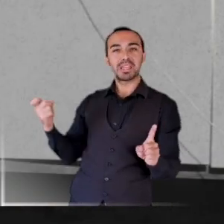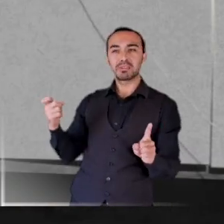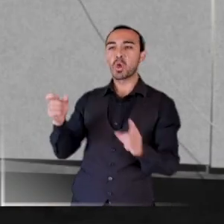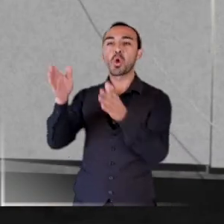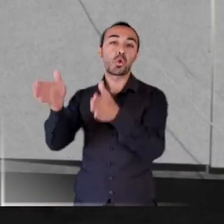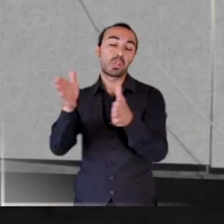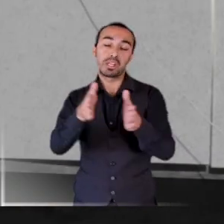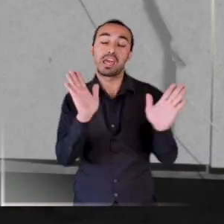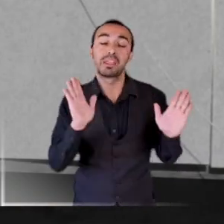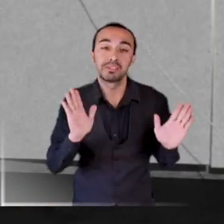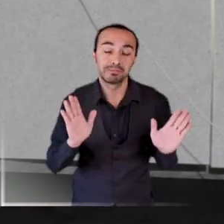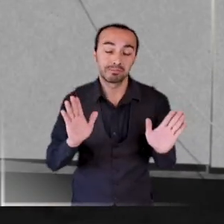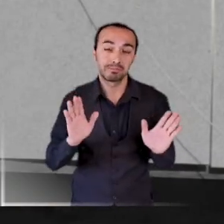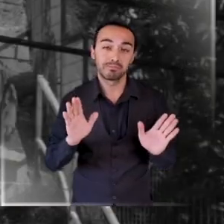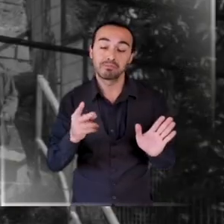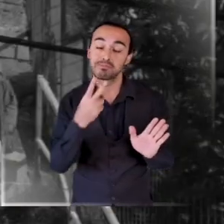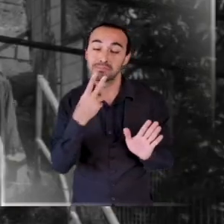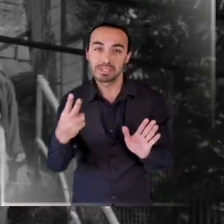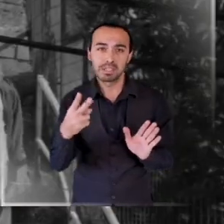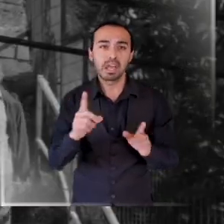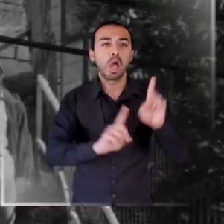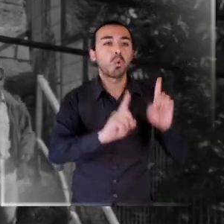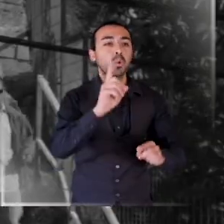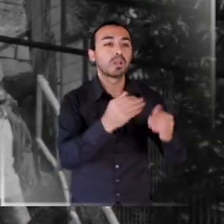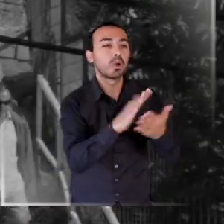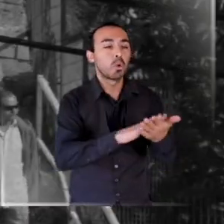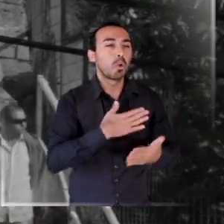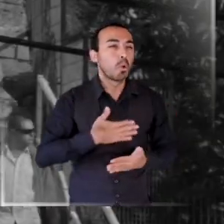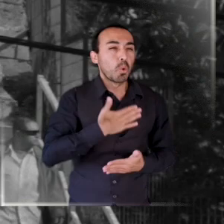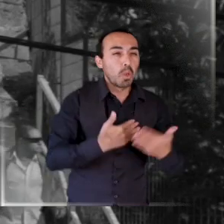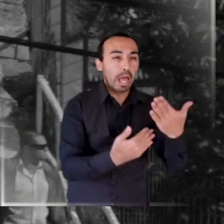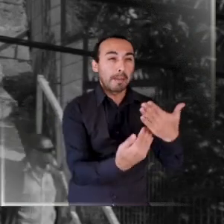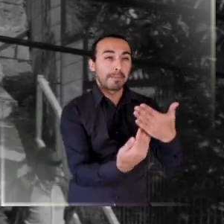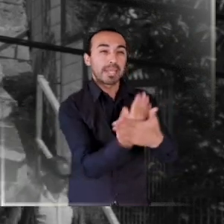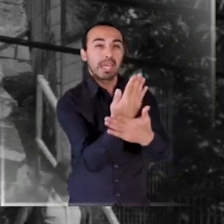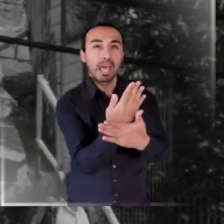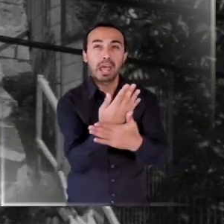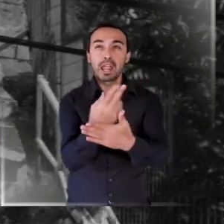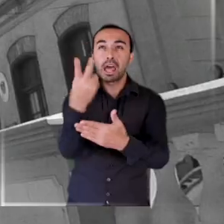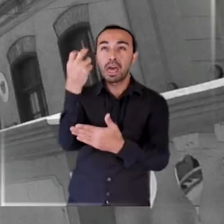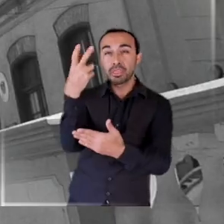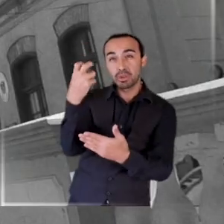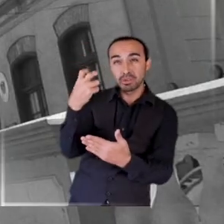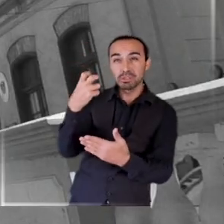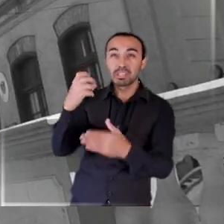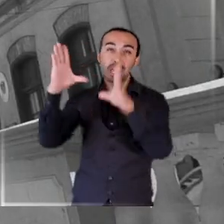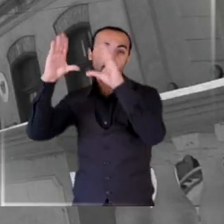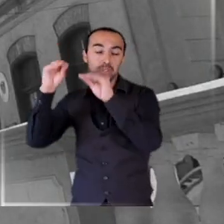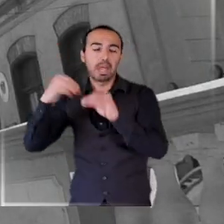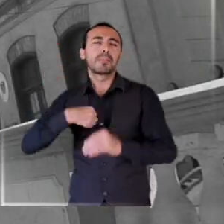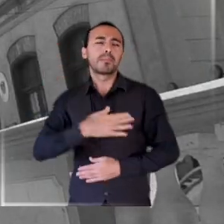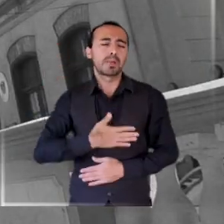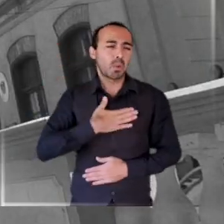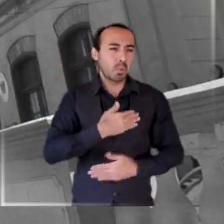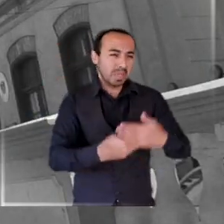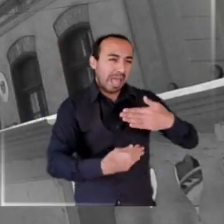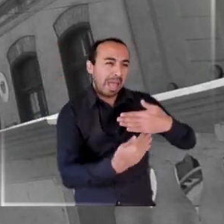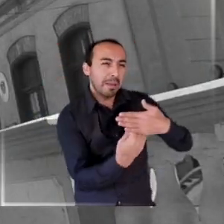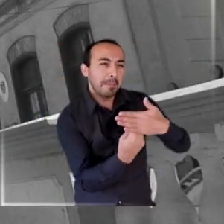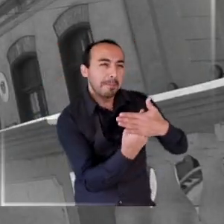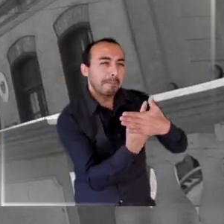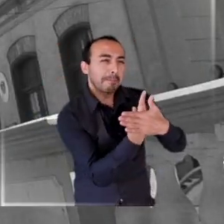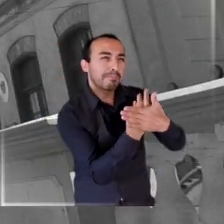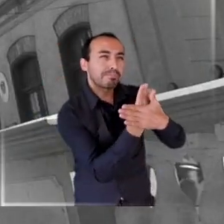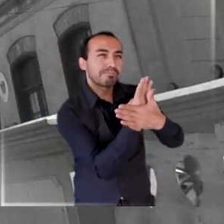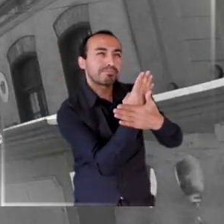organización. Hay gente que gusta la mañana, el mediodía, la tarde, la noche. Yo me gusta el amanecer. Me gusta la